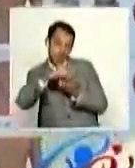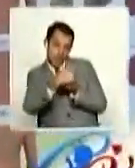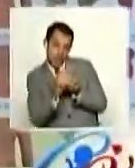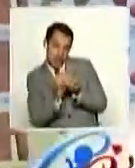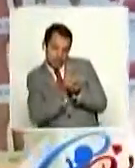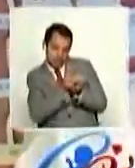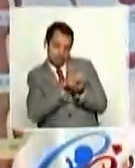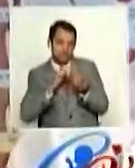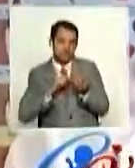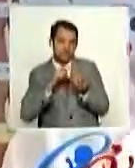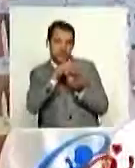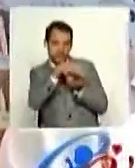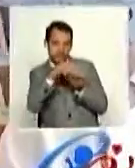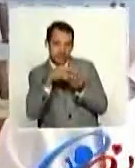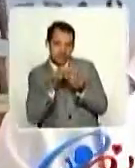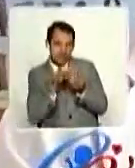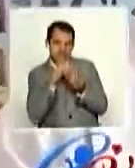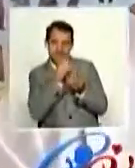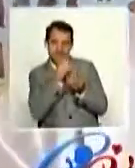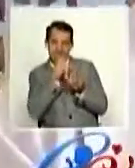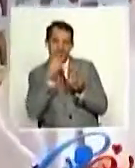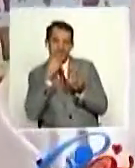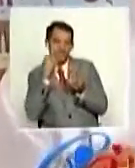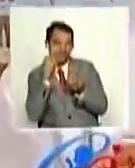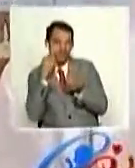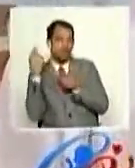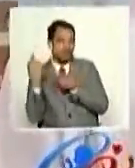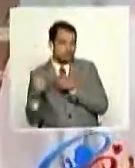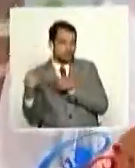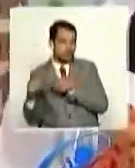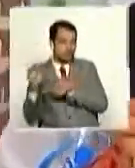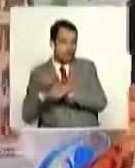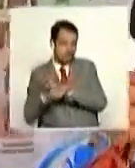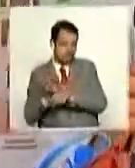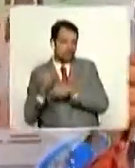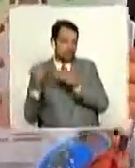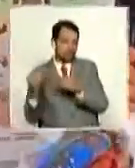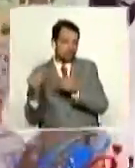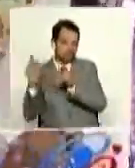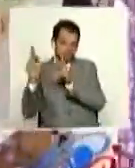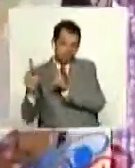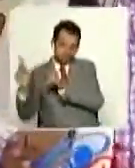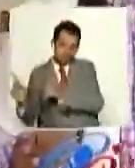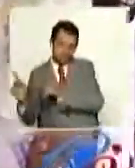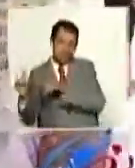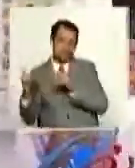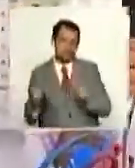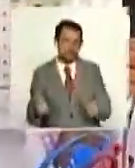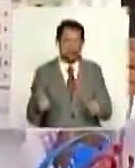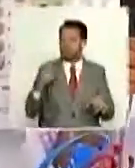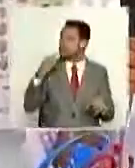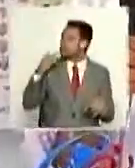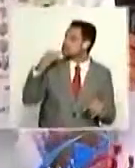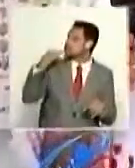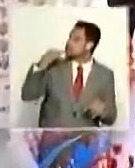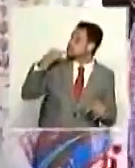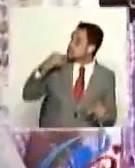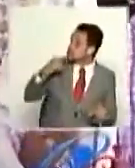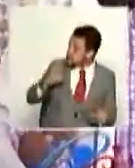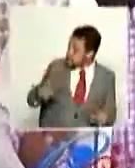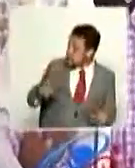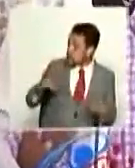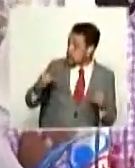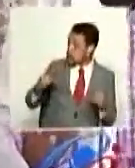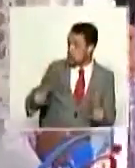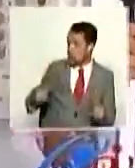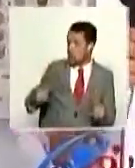hay ortodoncistas, la rama de la odontología tiene muchísimas especialidades. Es decir, no es que el paciente llegue y